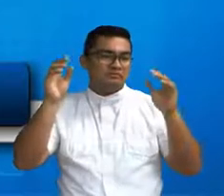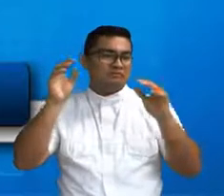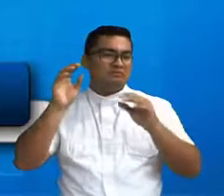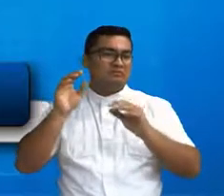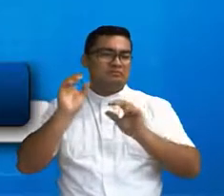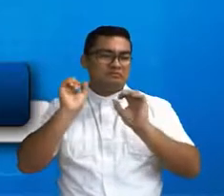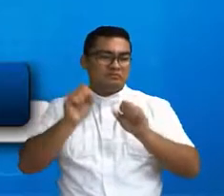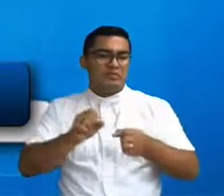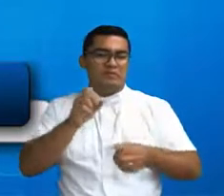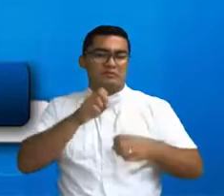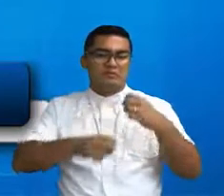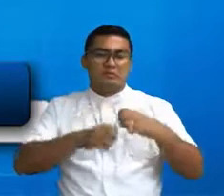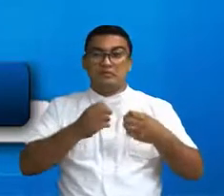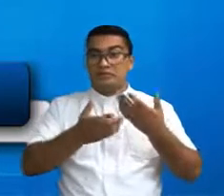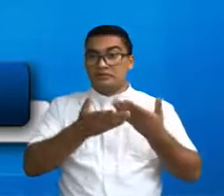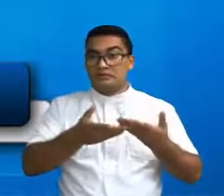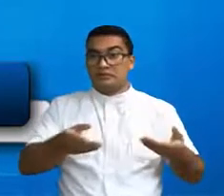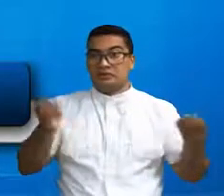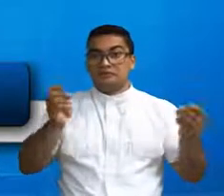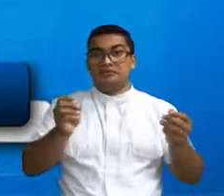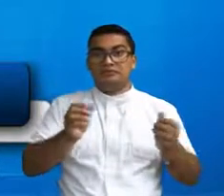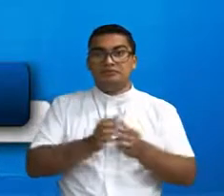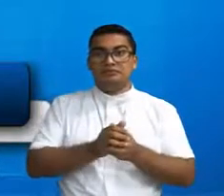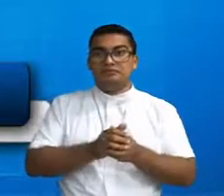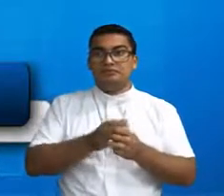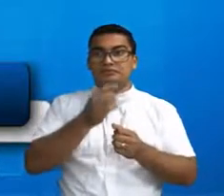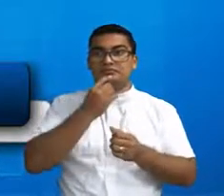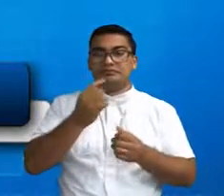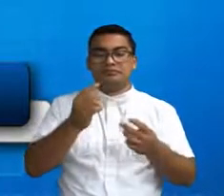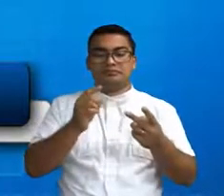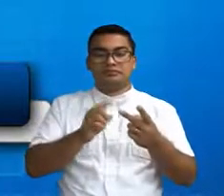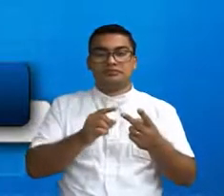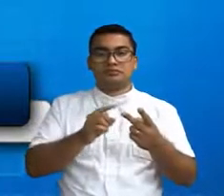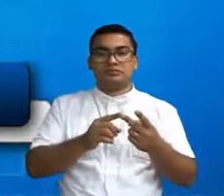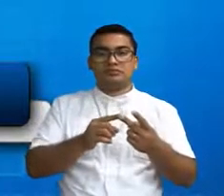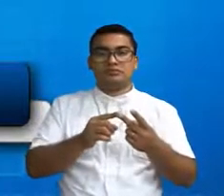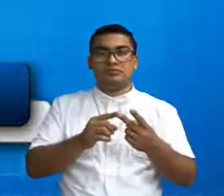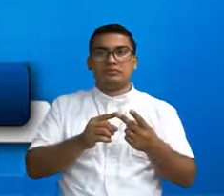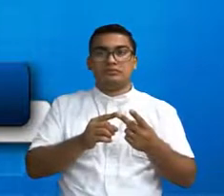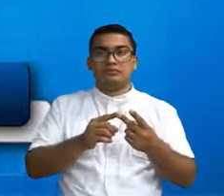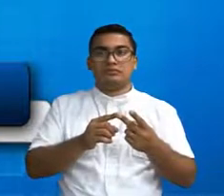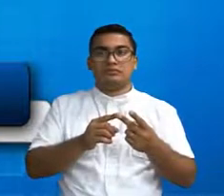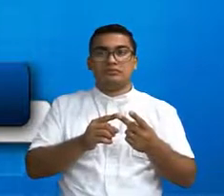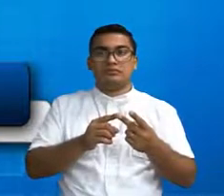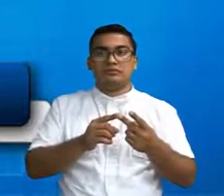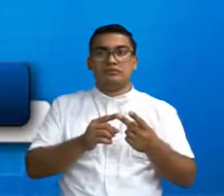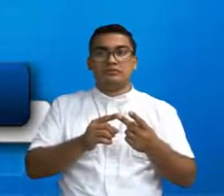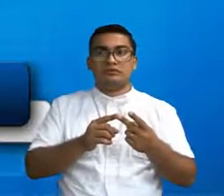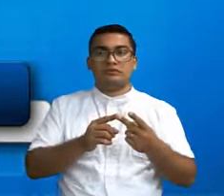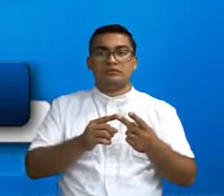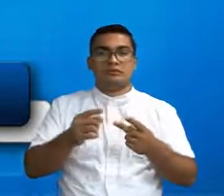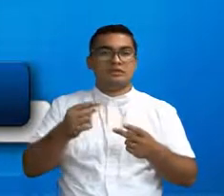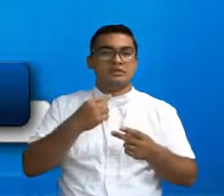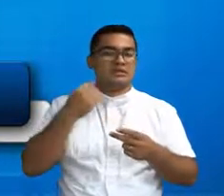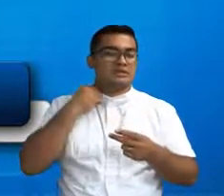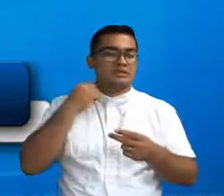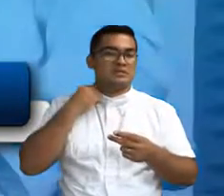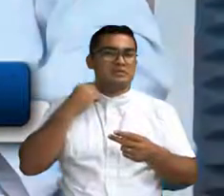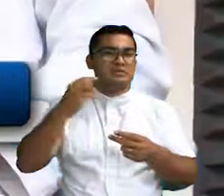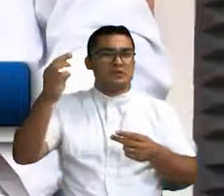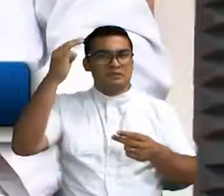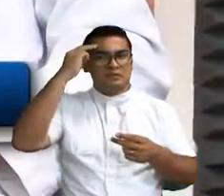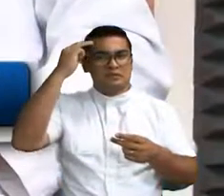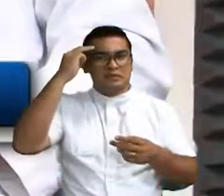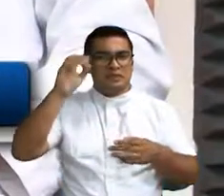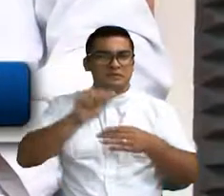a la problemática que el paciente presenta. Como segunda prevención, el ejercicio. Mantener la mente ocupada, ya